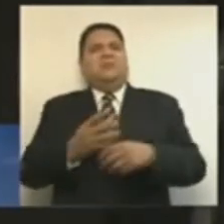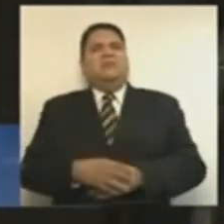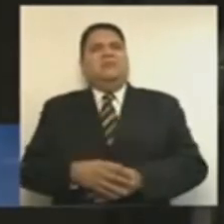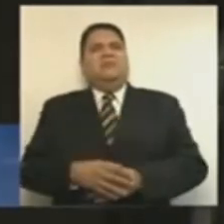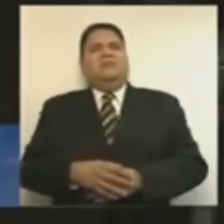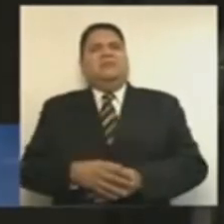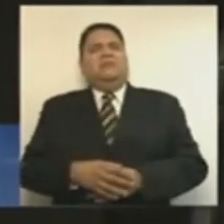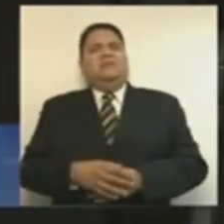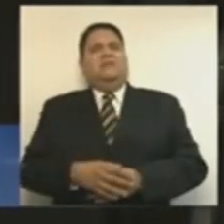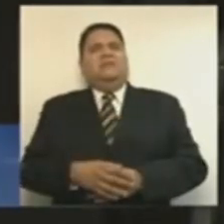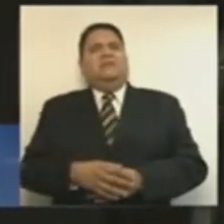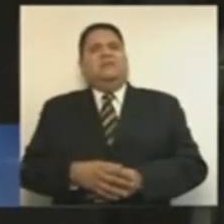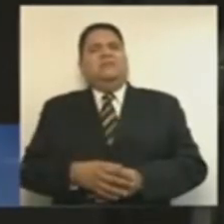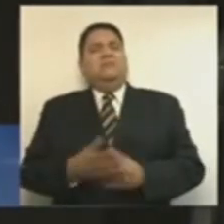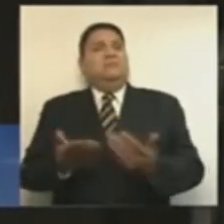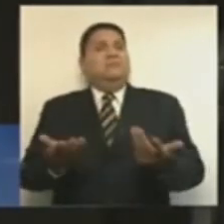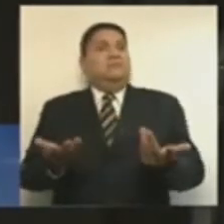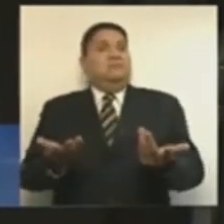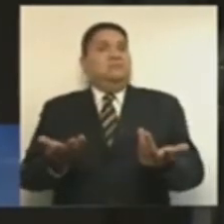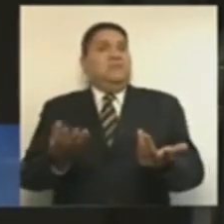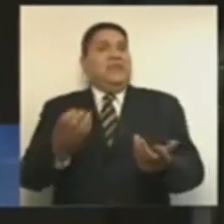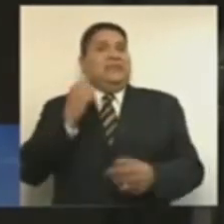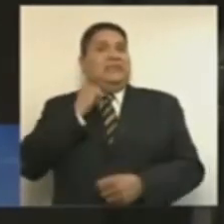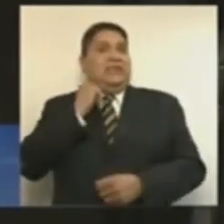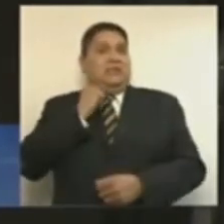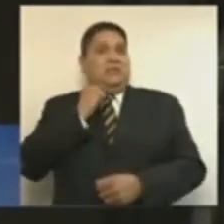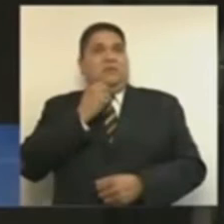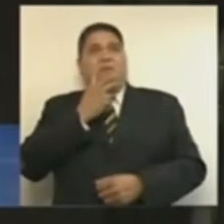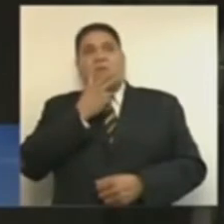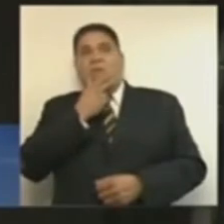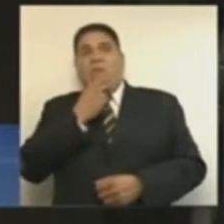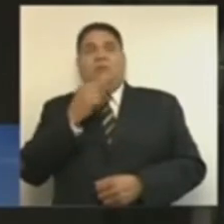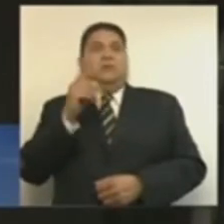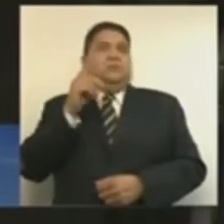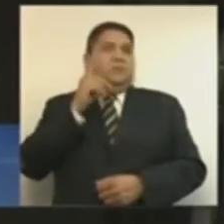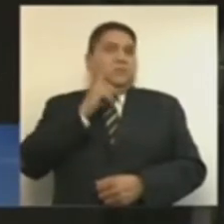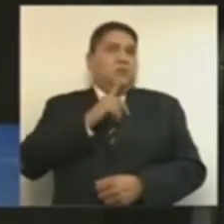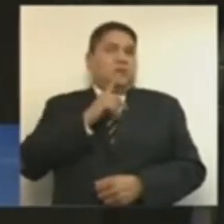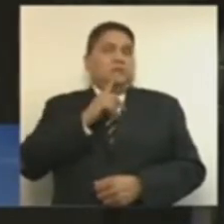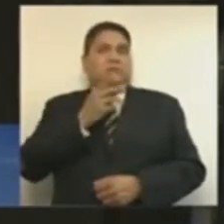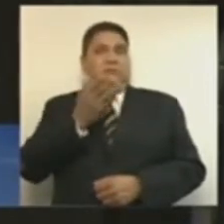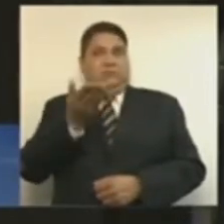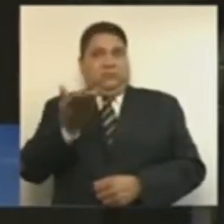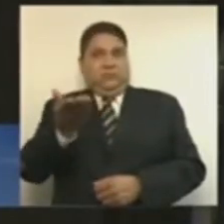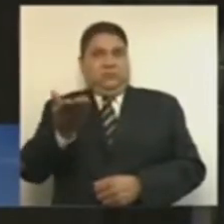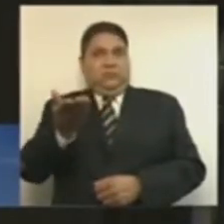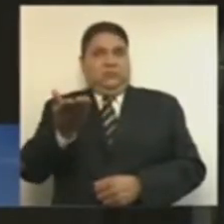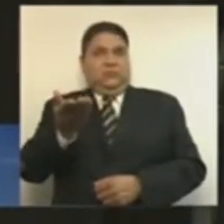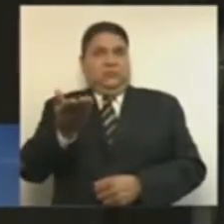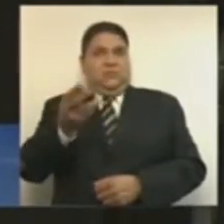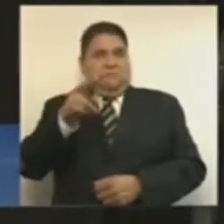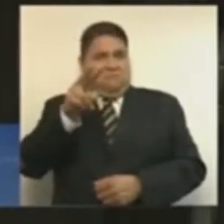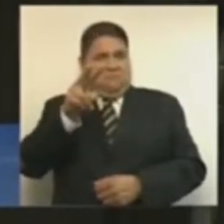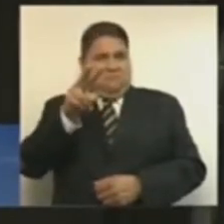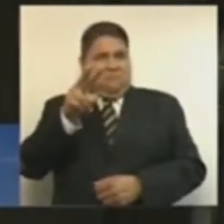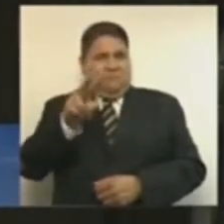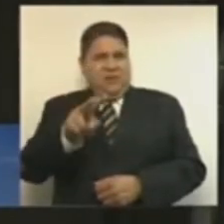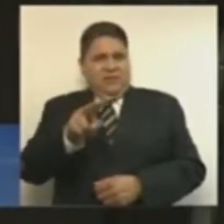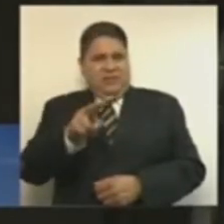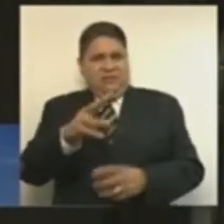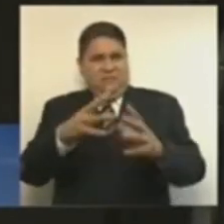serio, señores senadoras y senadores, que lo hacen por la